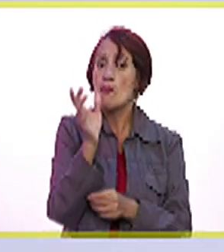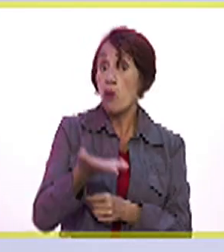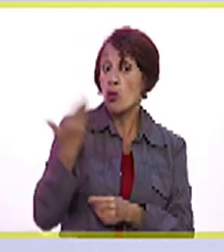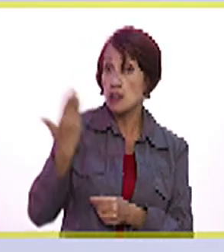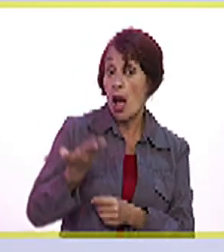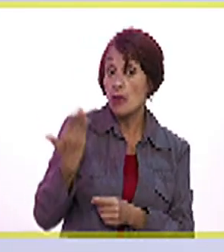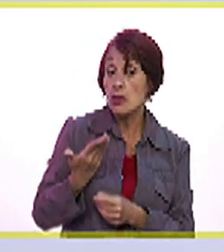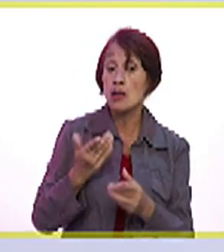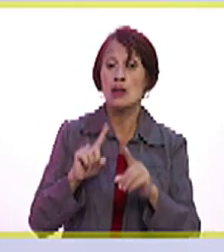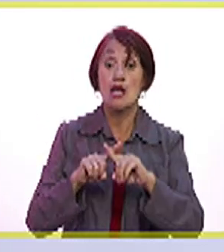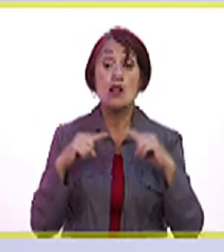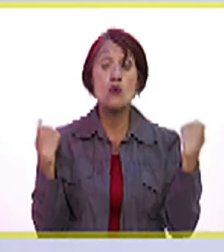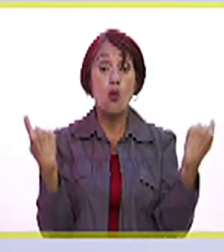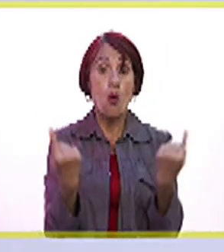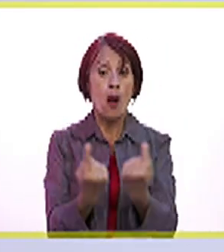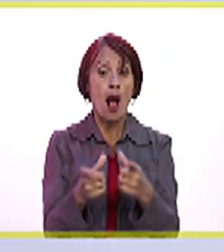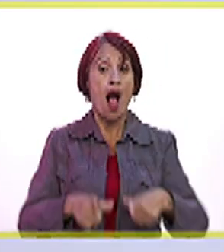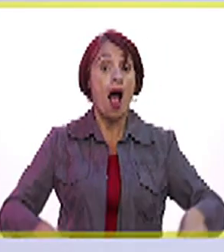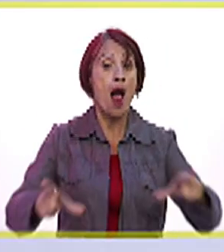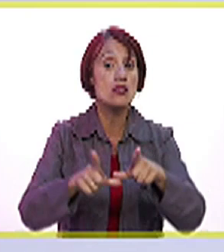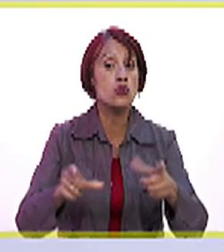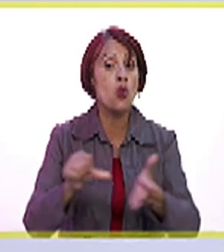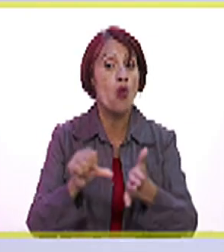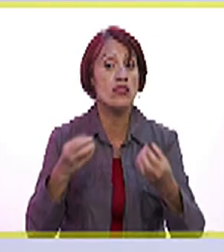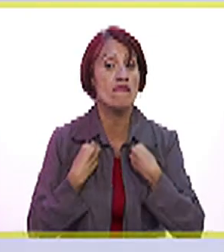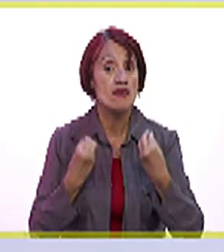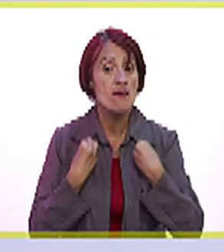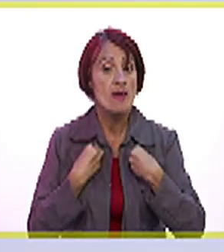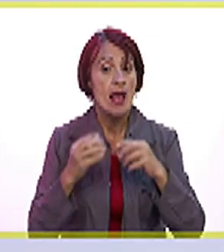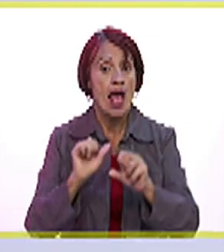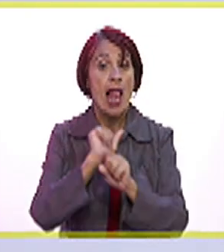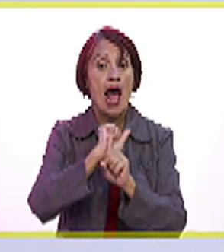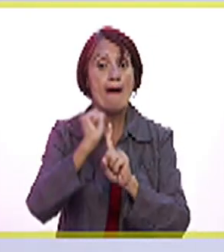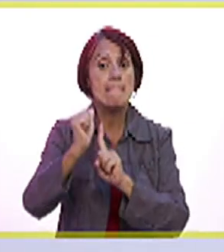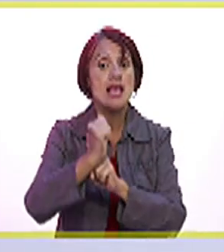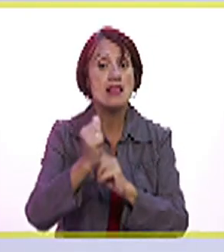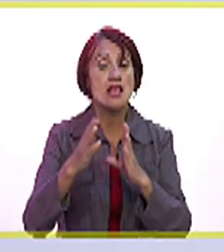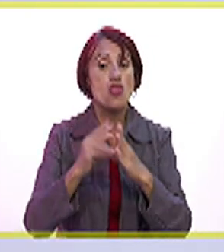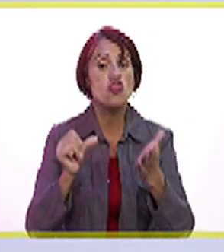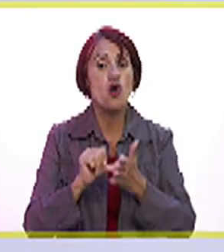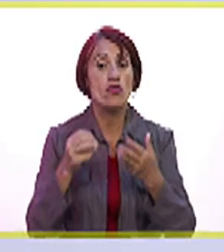y el medio que los rodea, respetar el medio ambiente que nos rodea.